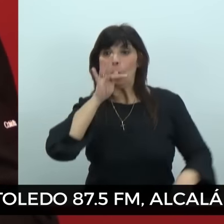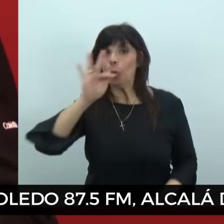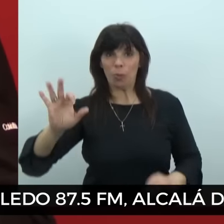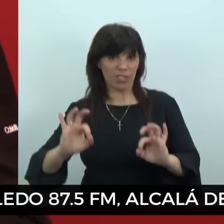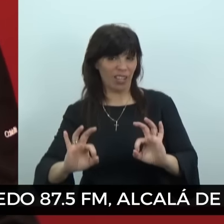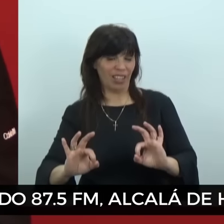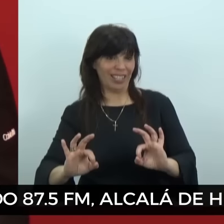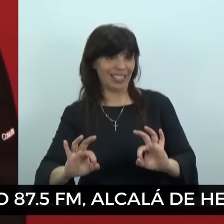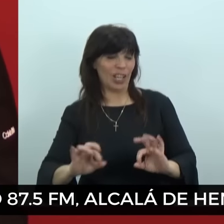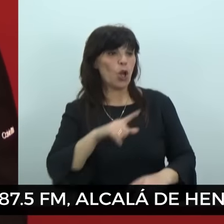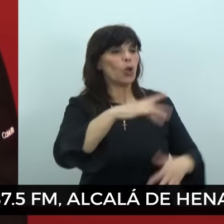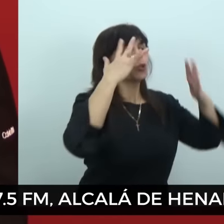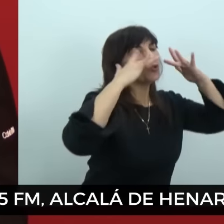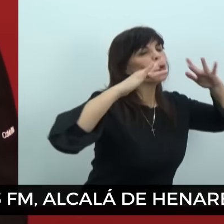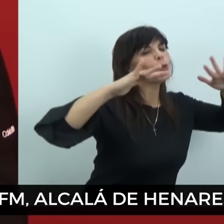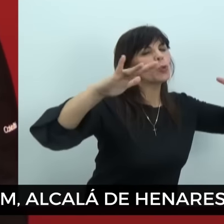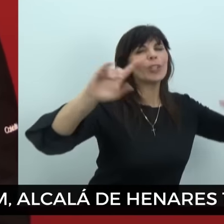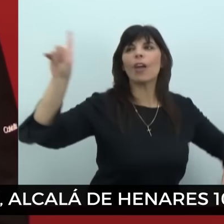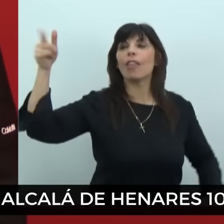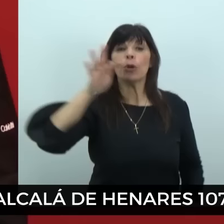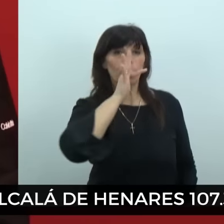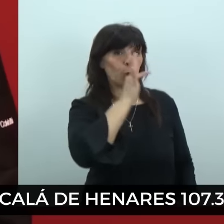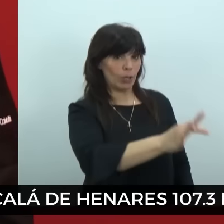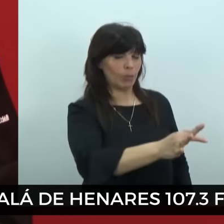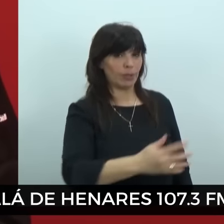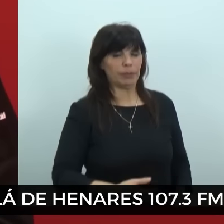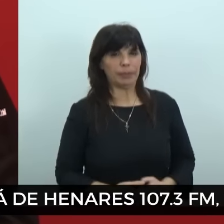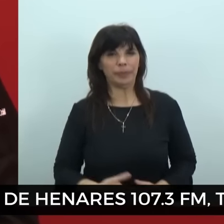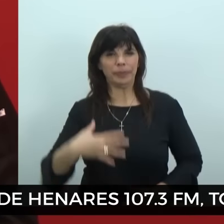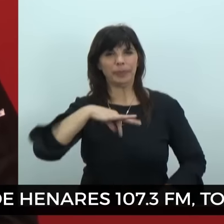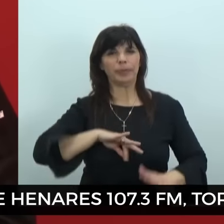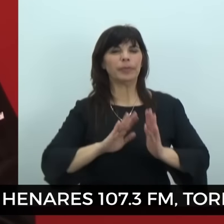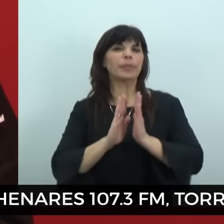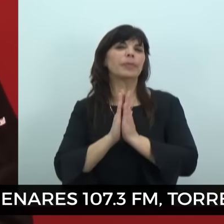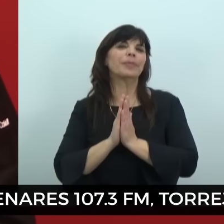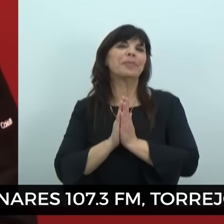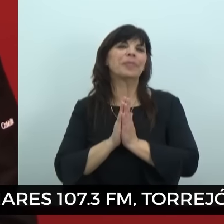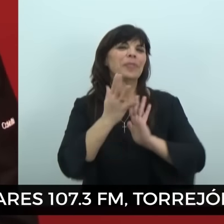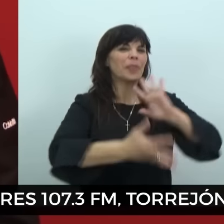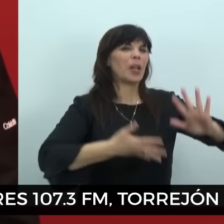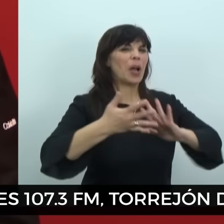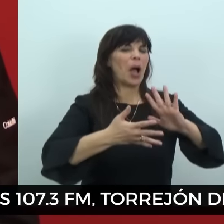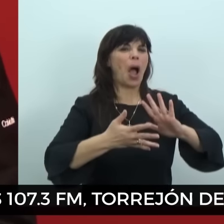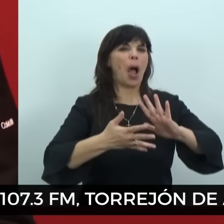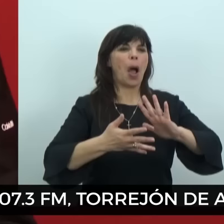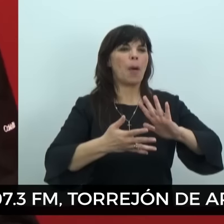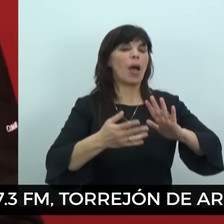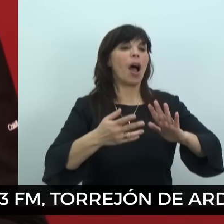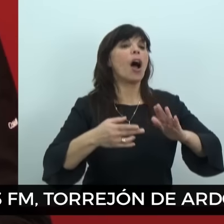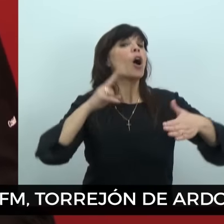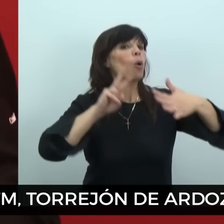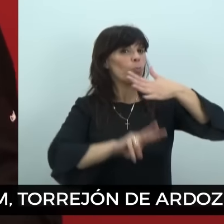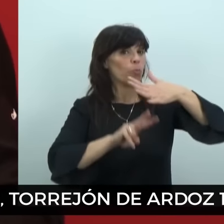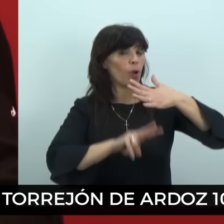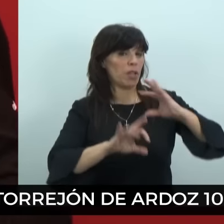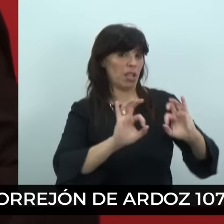sueñas, Dios promete. Y cuando el Espíritu Santo habla, eso se llama profecía. Él te promete por